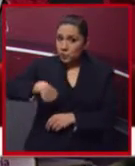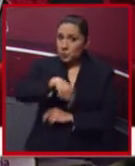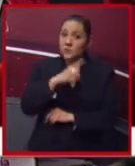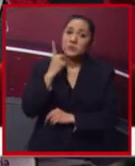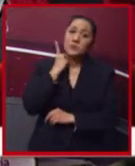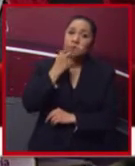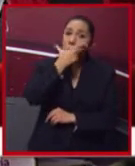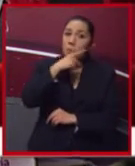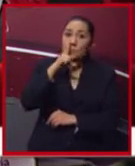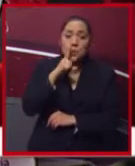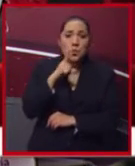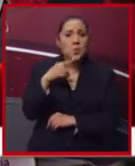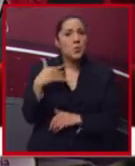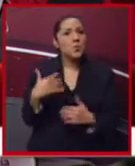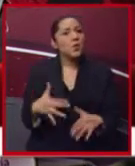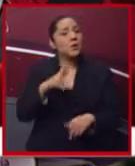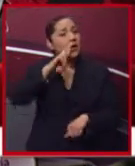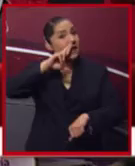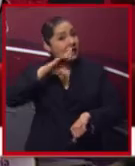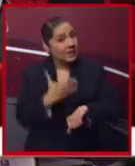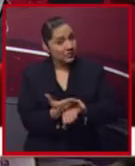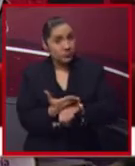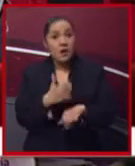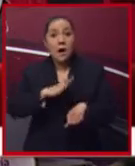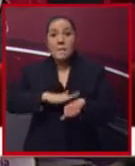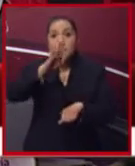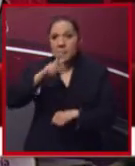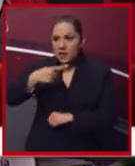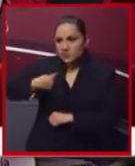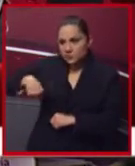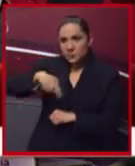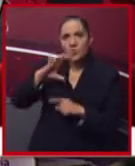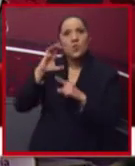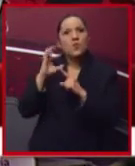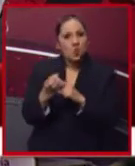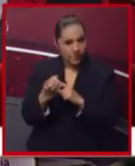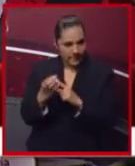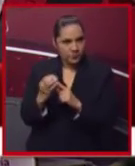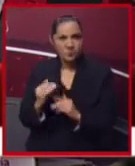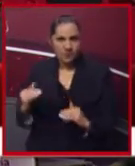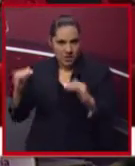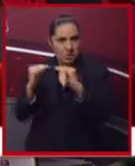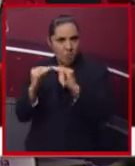particularmente de la Comisión de Igualdad, están insistiendo en la aplicación de esta perspectiva de género.